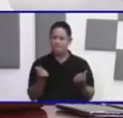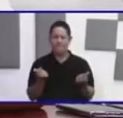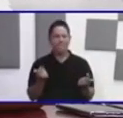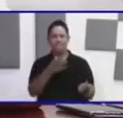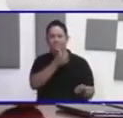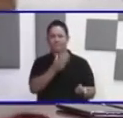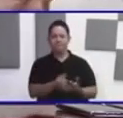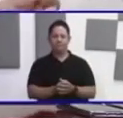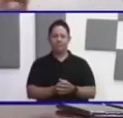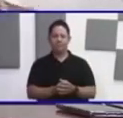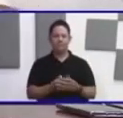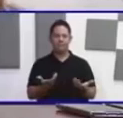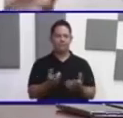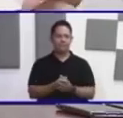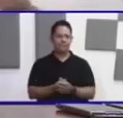de tener